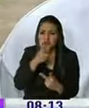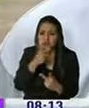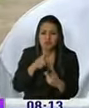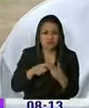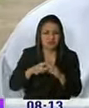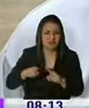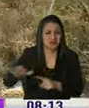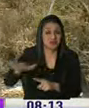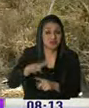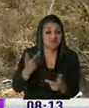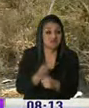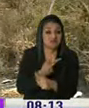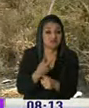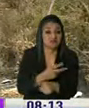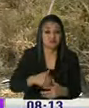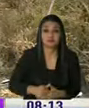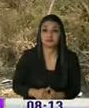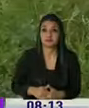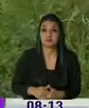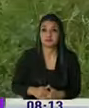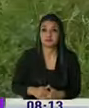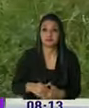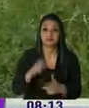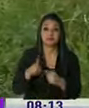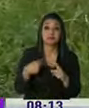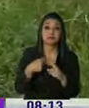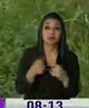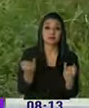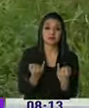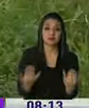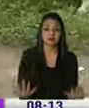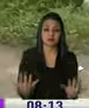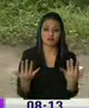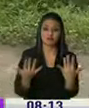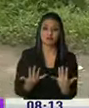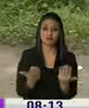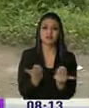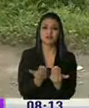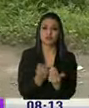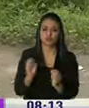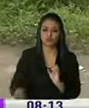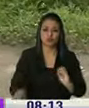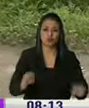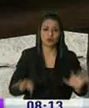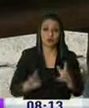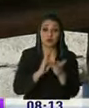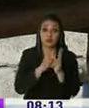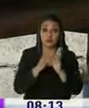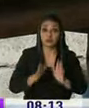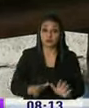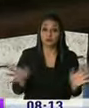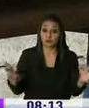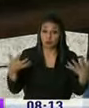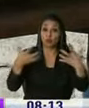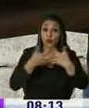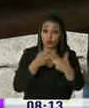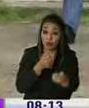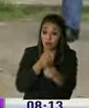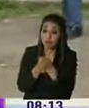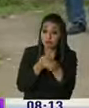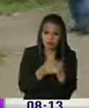fuman y todo lo demás. A estos inconvenientes se suma la hierba crecida y la acumulación de basura, pese a que los vecinos son muy unidos y a